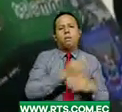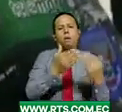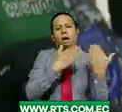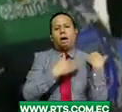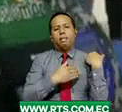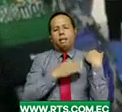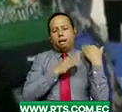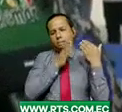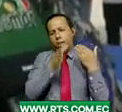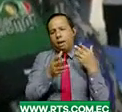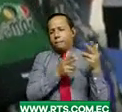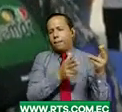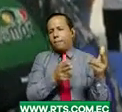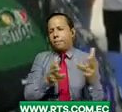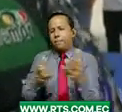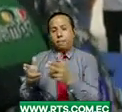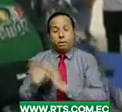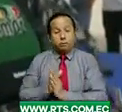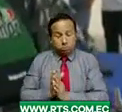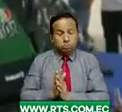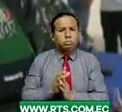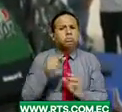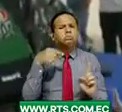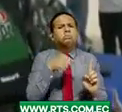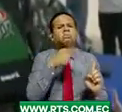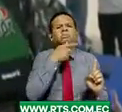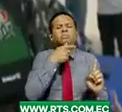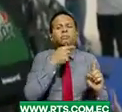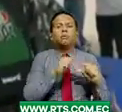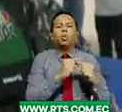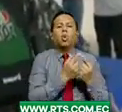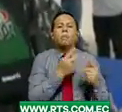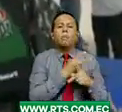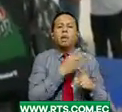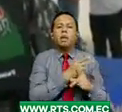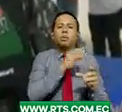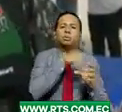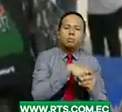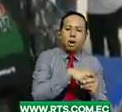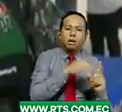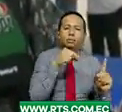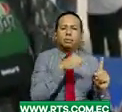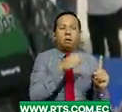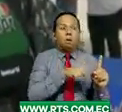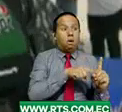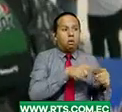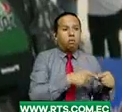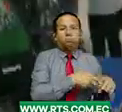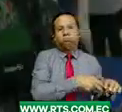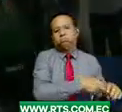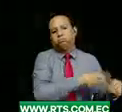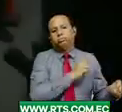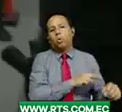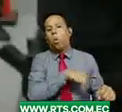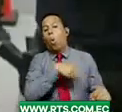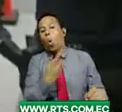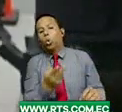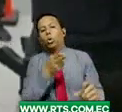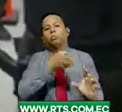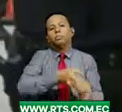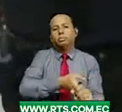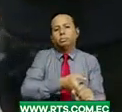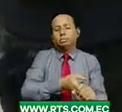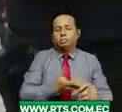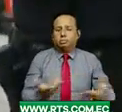que esta persona pertenecía a un GDO de acá de Esmeraldas y posterior se ha cambiado al otro GDO de acá de Esmeraldas. Así también, en